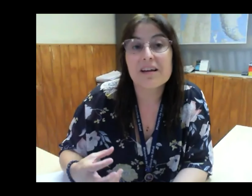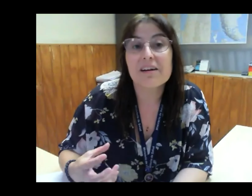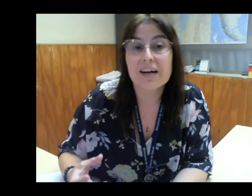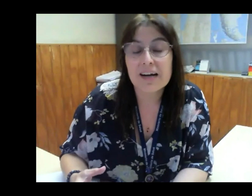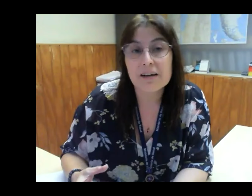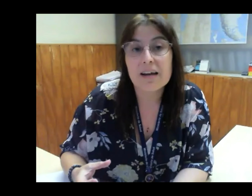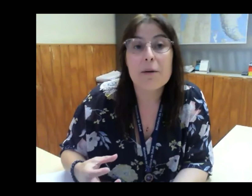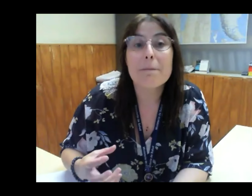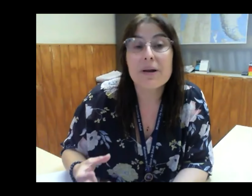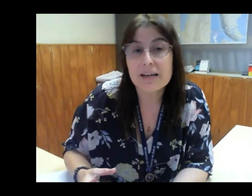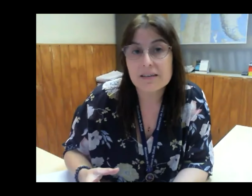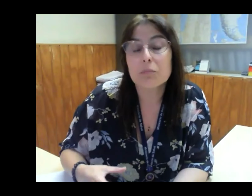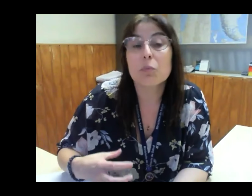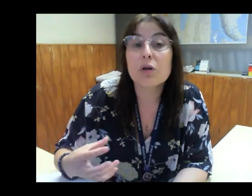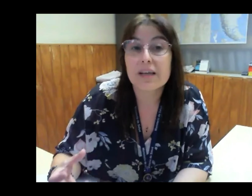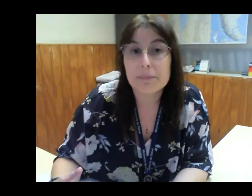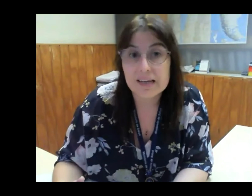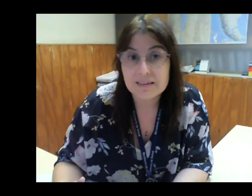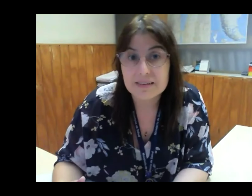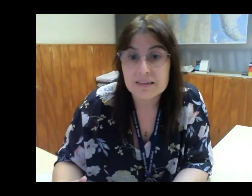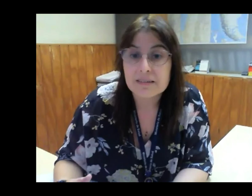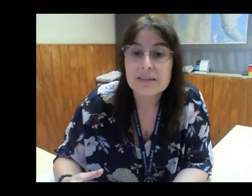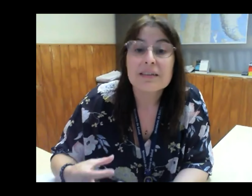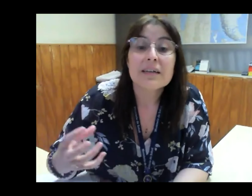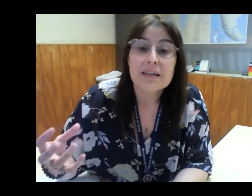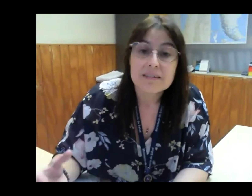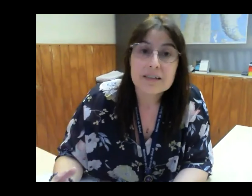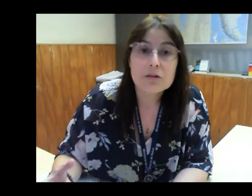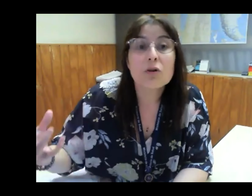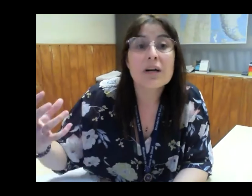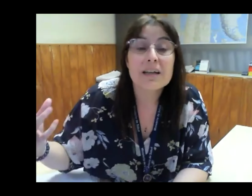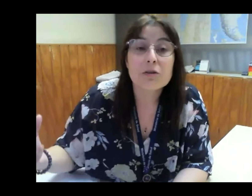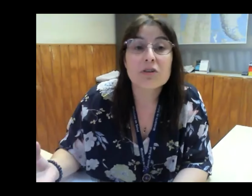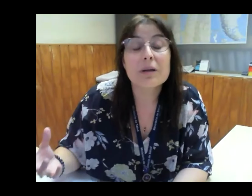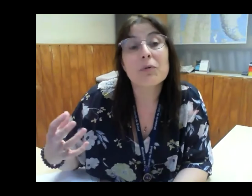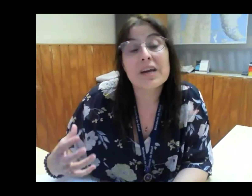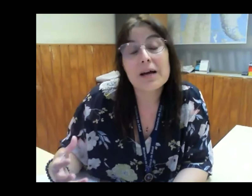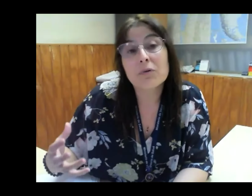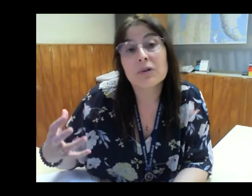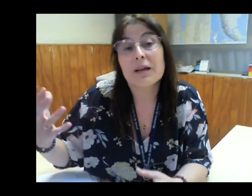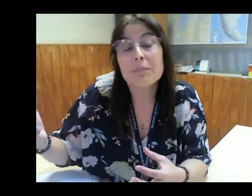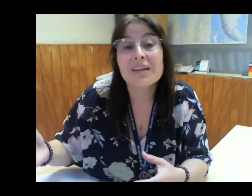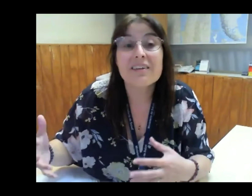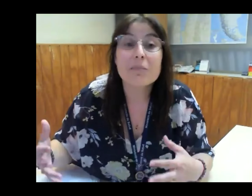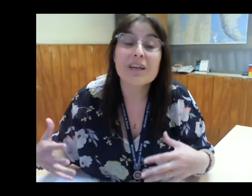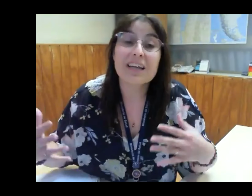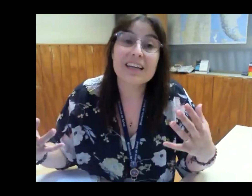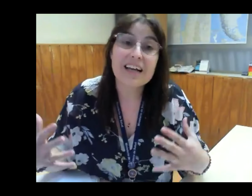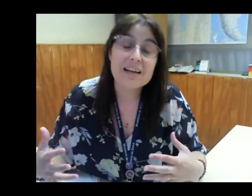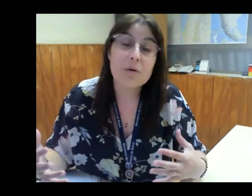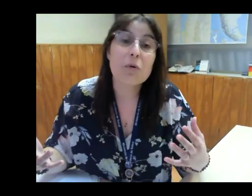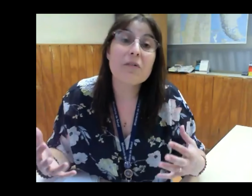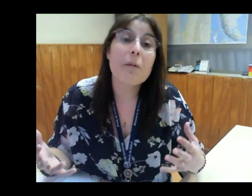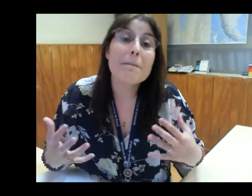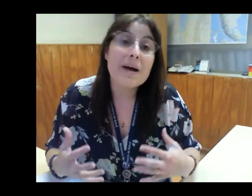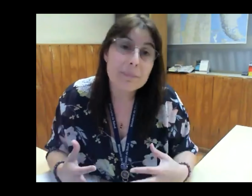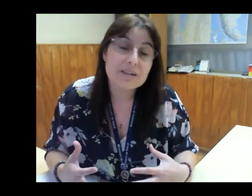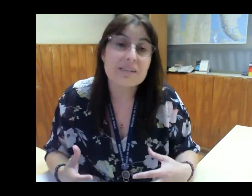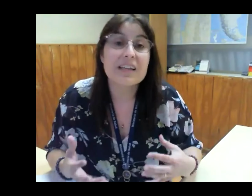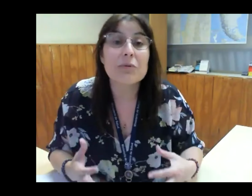poder trabajar en planes multiamenaza, ¿cierto?, en donde también debemos generar